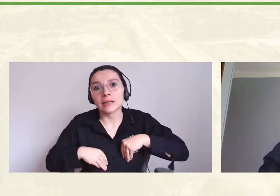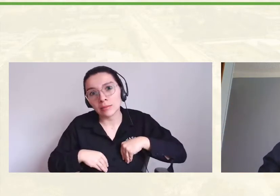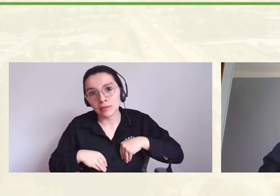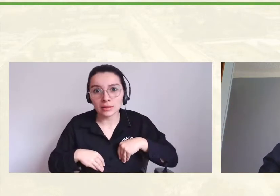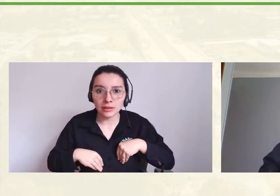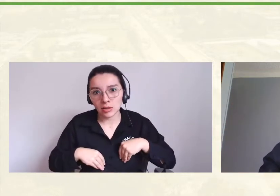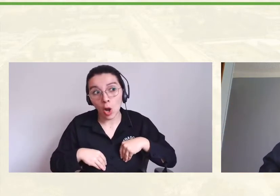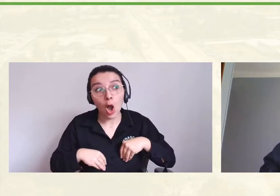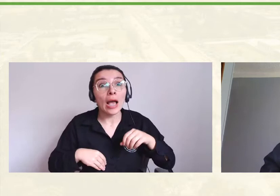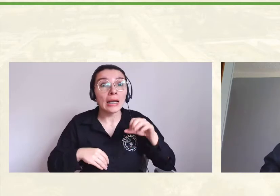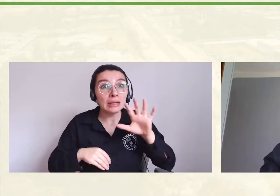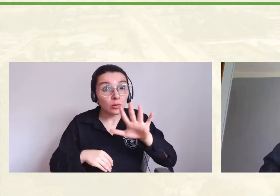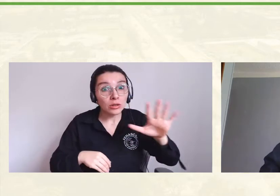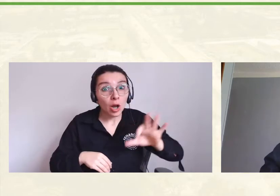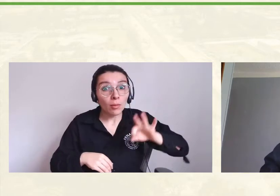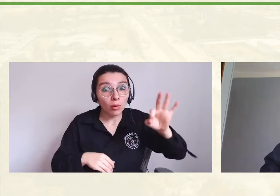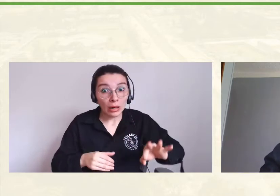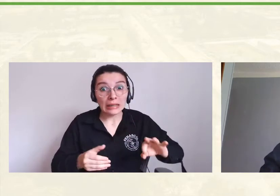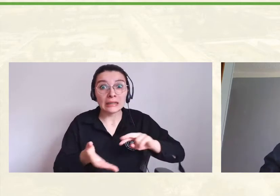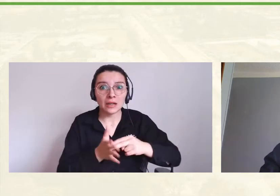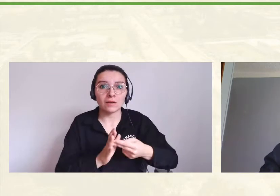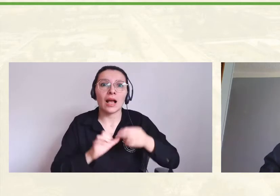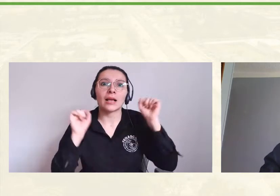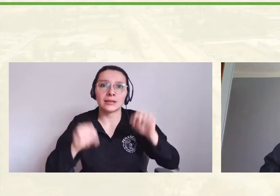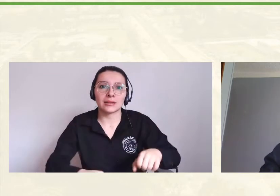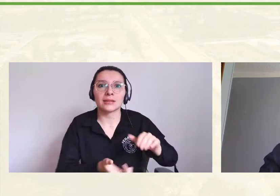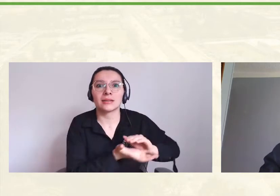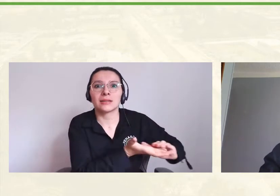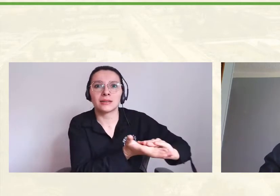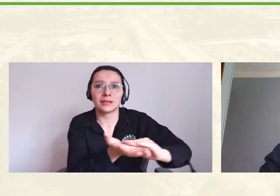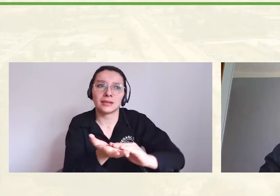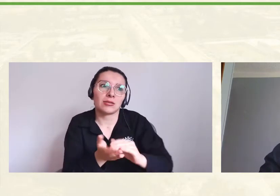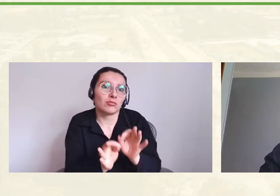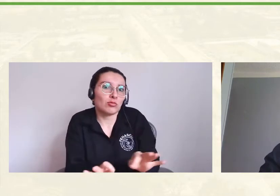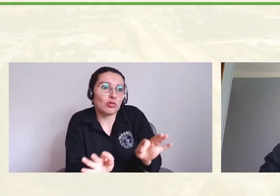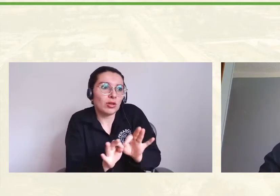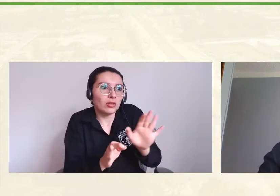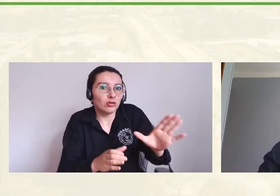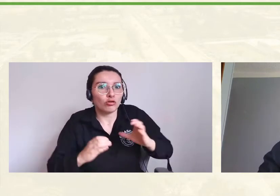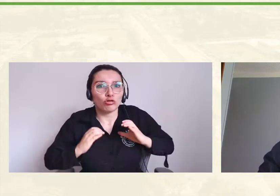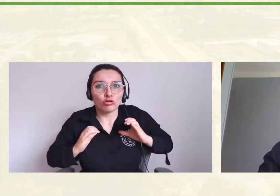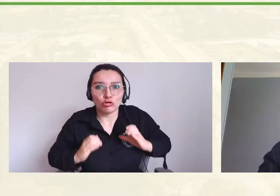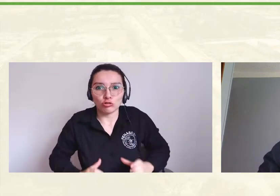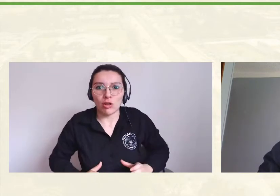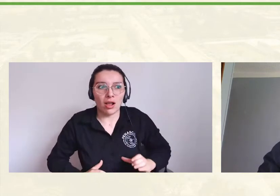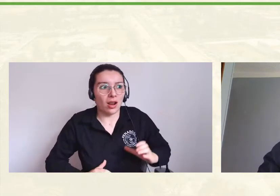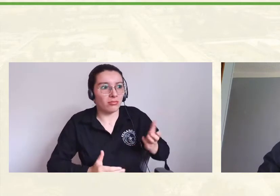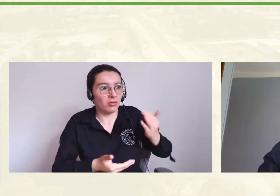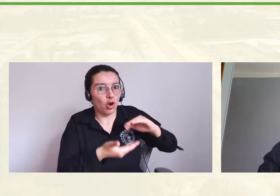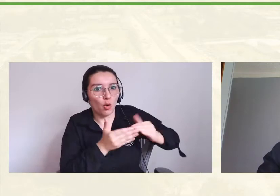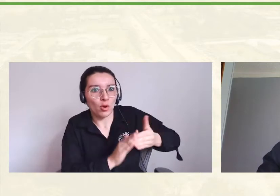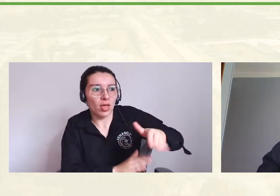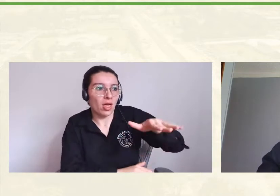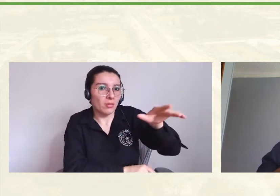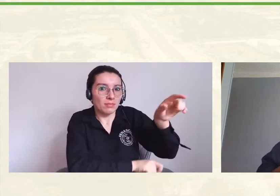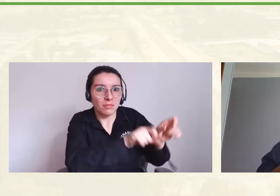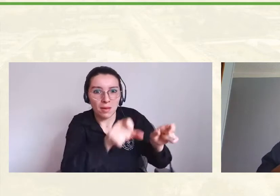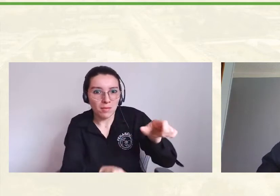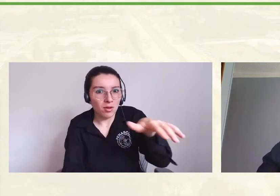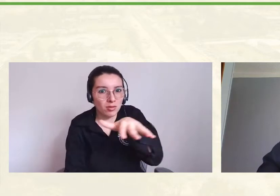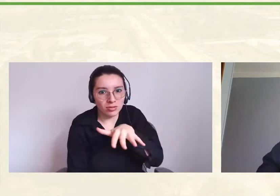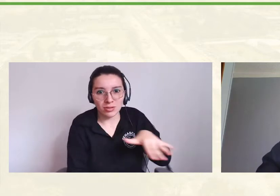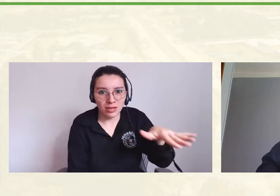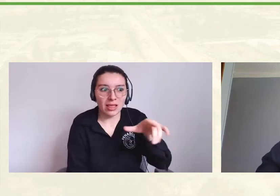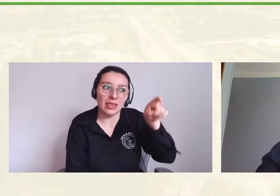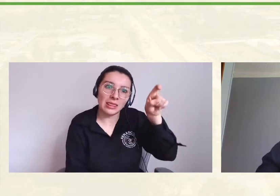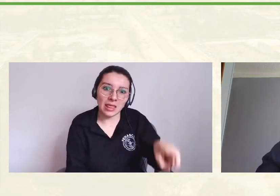la participación, ¿no? La participación comunitaria y ciudadana también está en la forma en cómo se llega a los